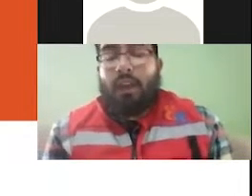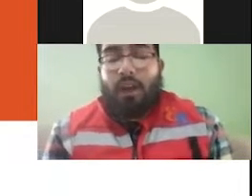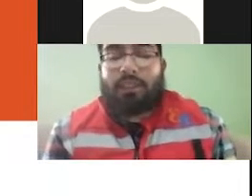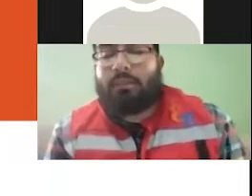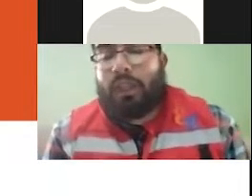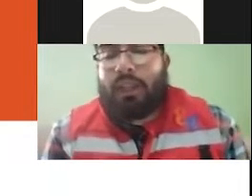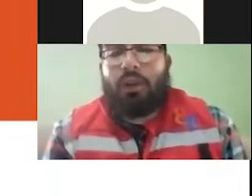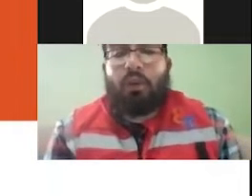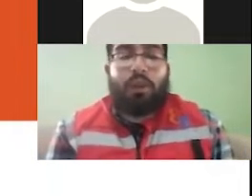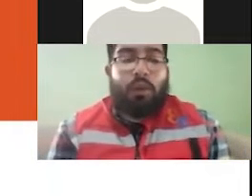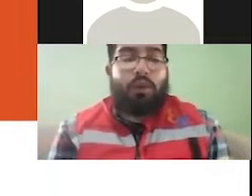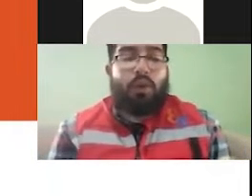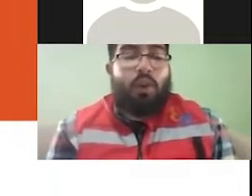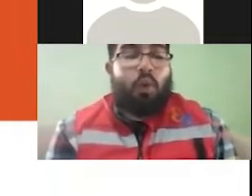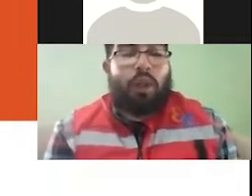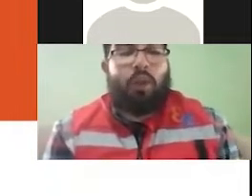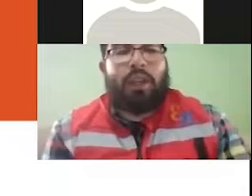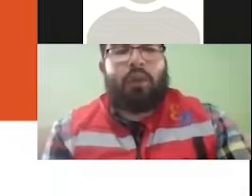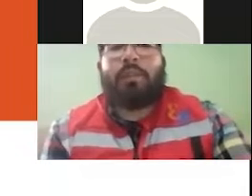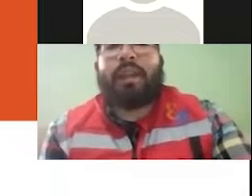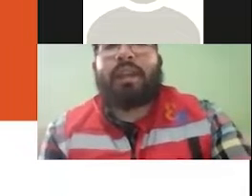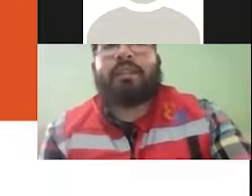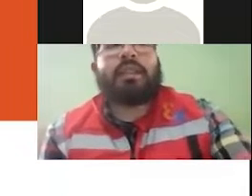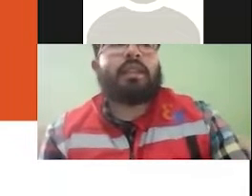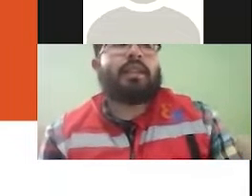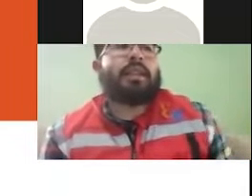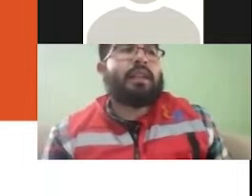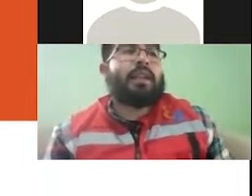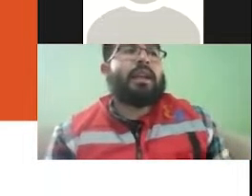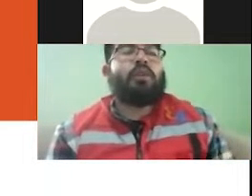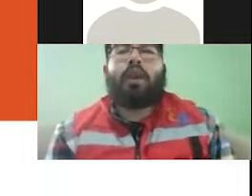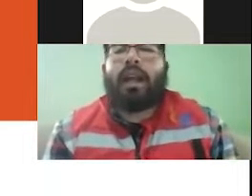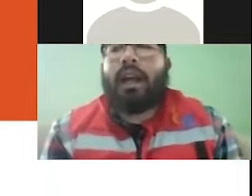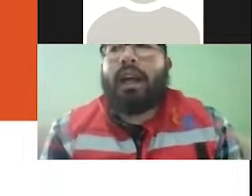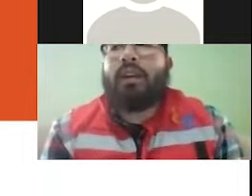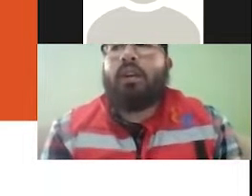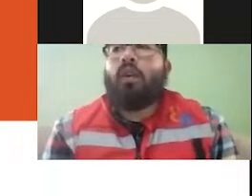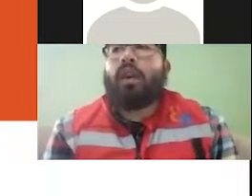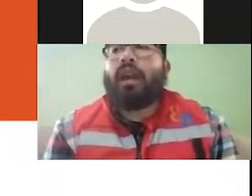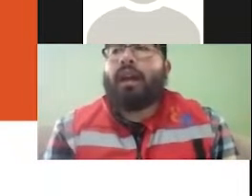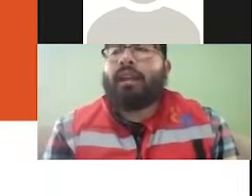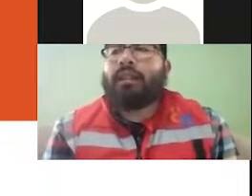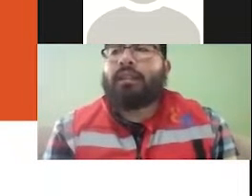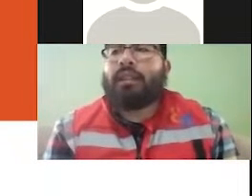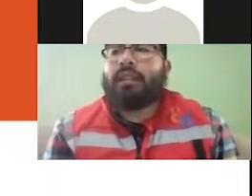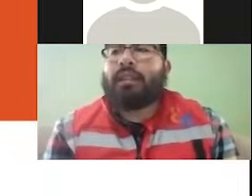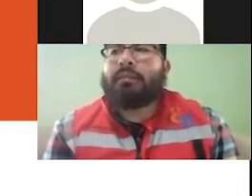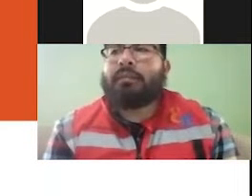¿Quién lo hace? Por ejemplo, cuando hay una emergencia, que hay un huracán o que hay